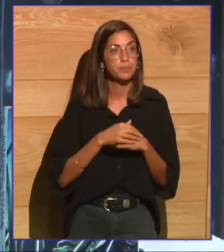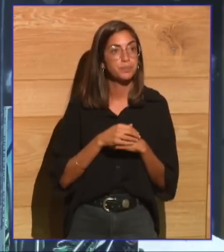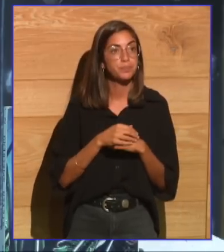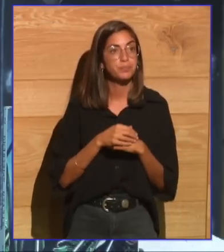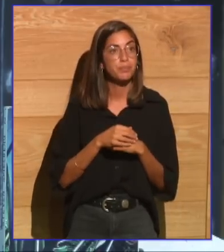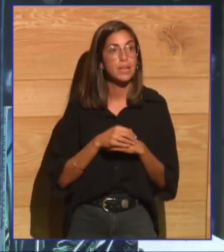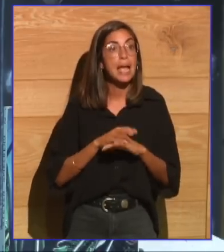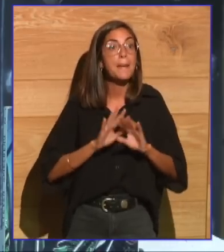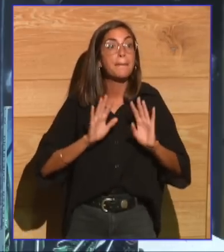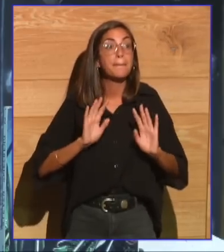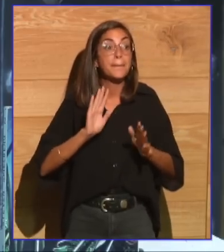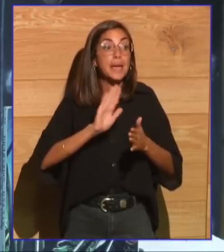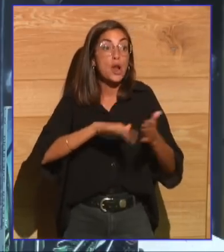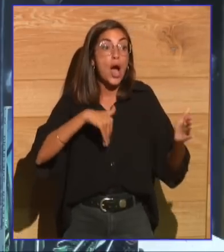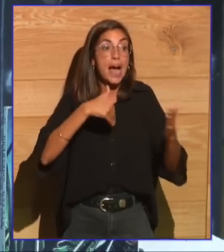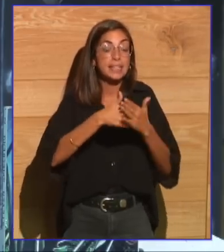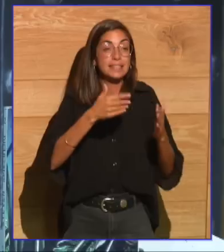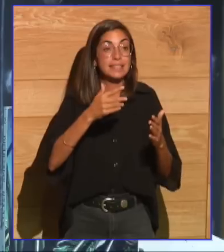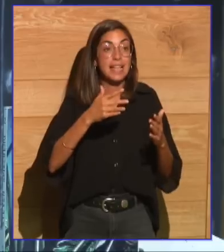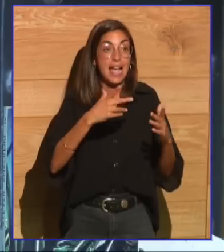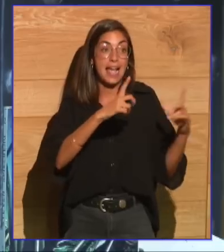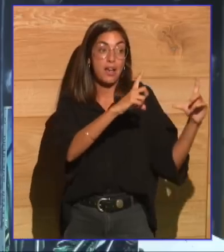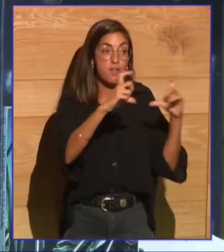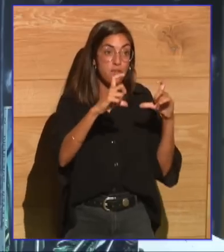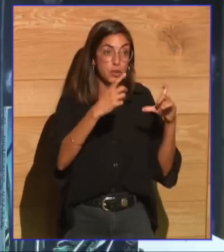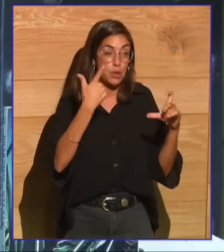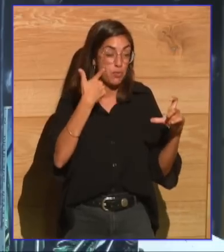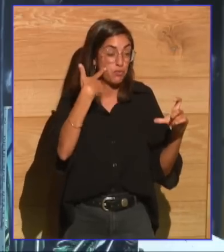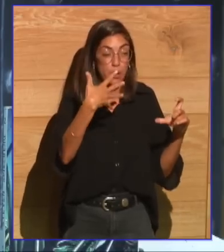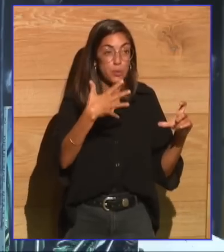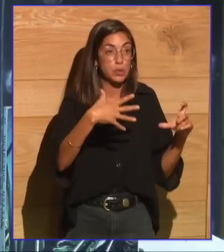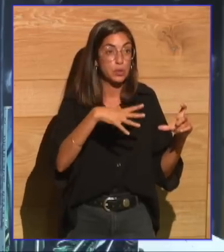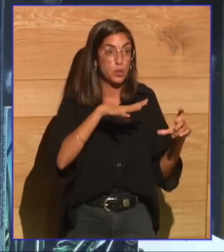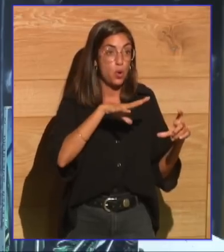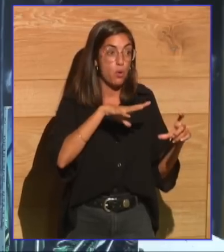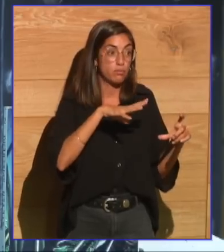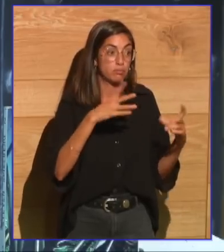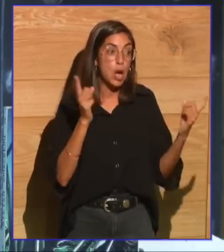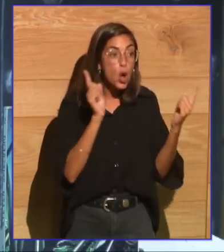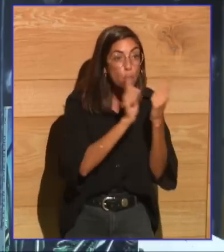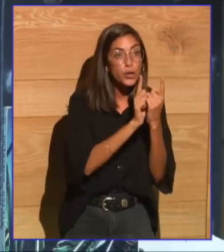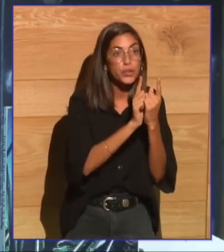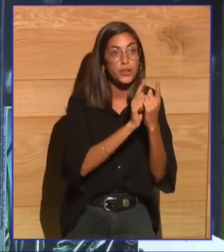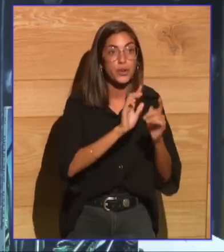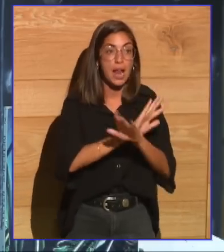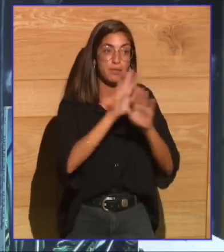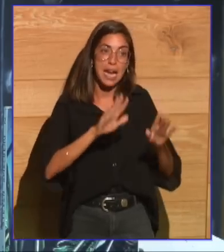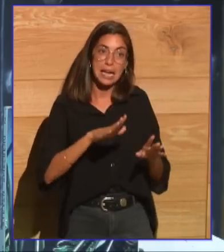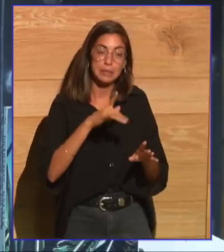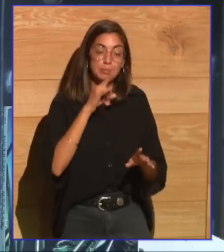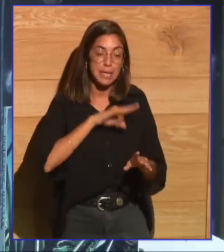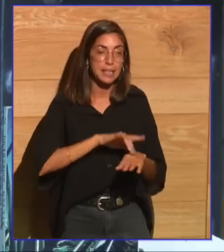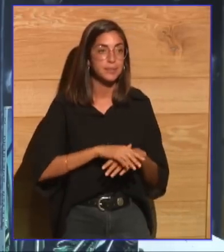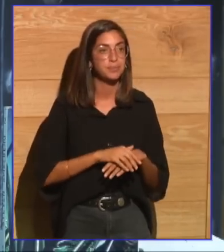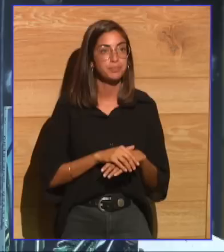operador eso sí hasta que no dio con caminos que no dio con su mitad con su hermano del alma y trabajó con candy y varias